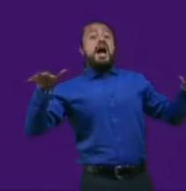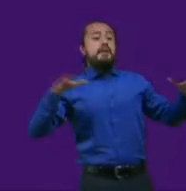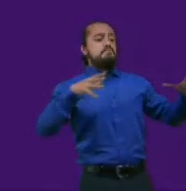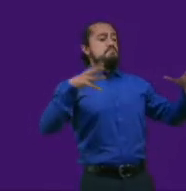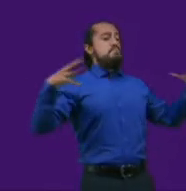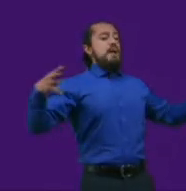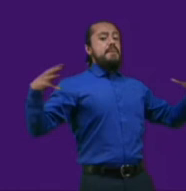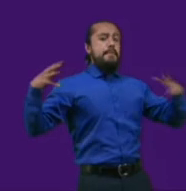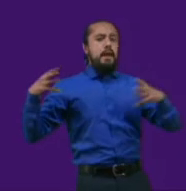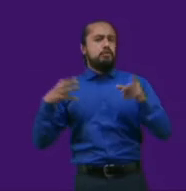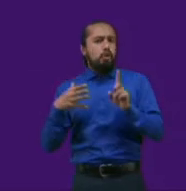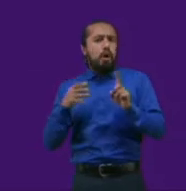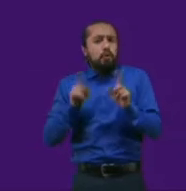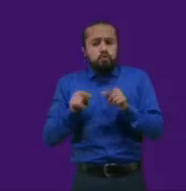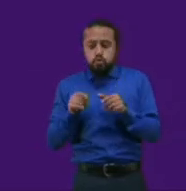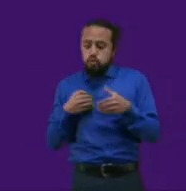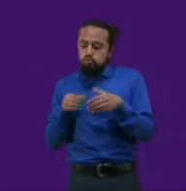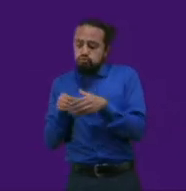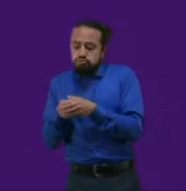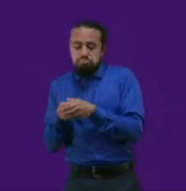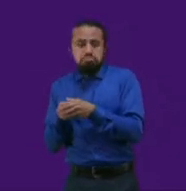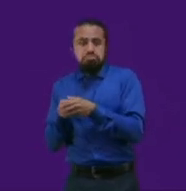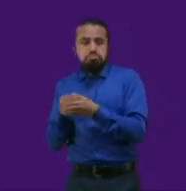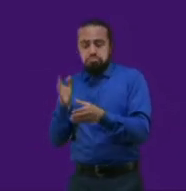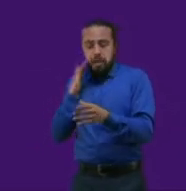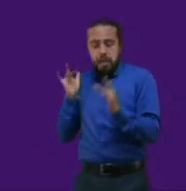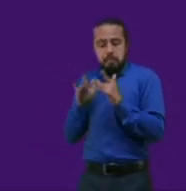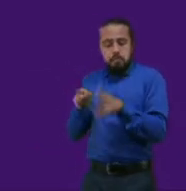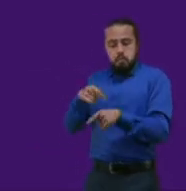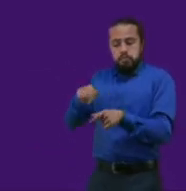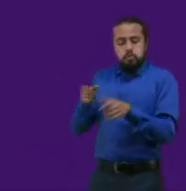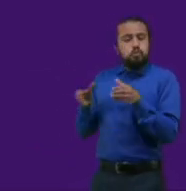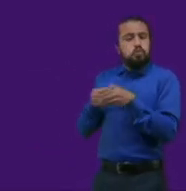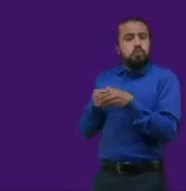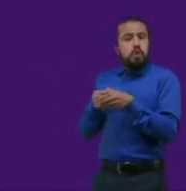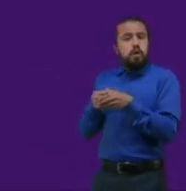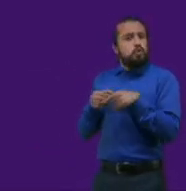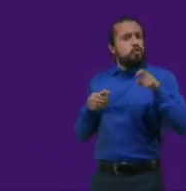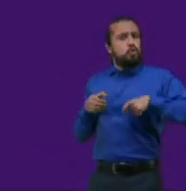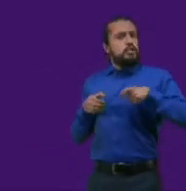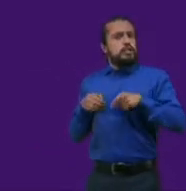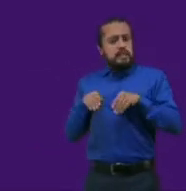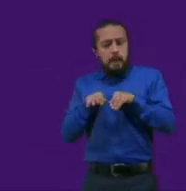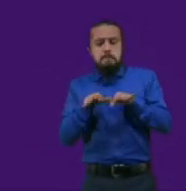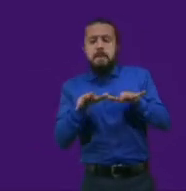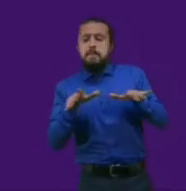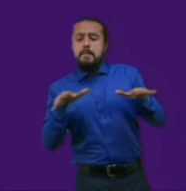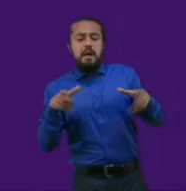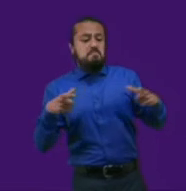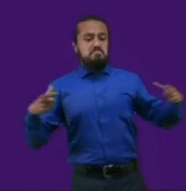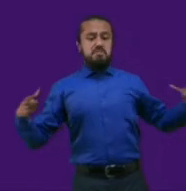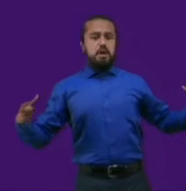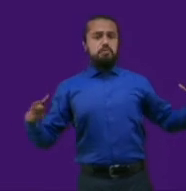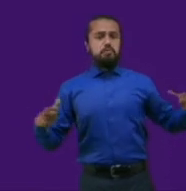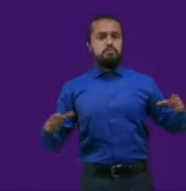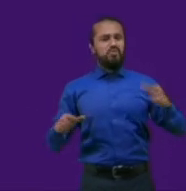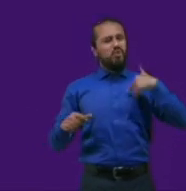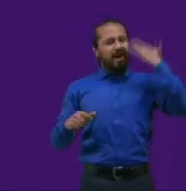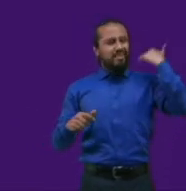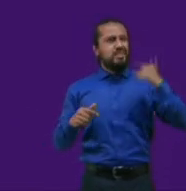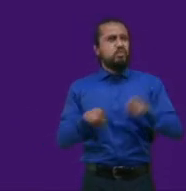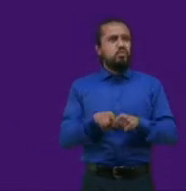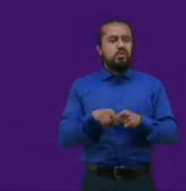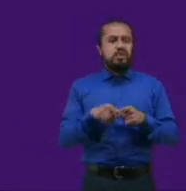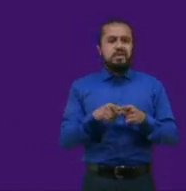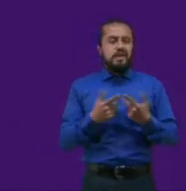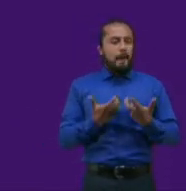todo el mundo, para todas las empresas. Entonces, quería hacer ese comentario porque a mí me frustraba mucho. Yo, pero ¿por qué siempre me